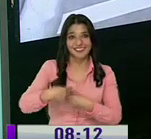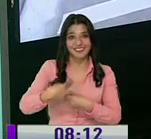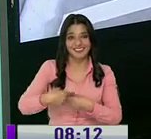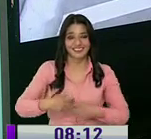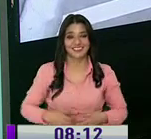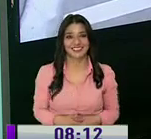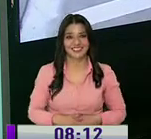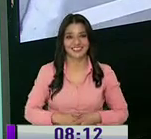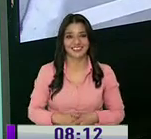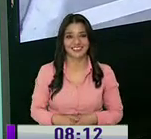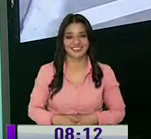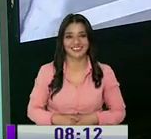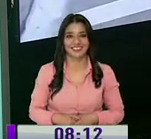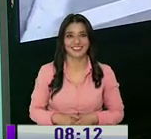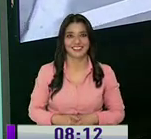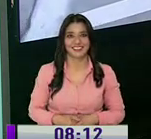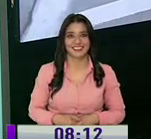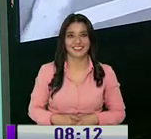adelante.